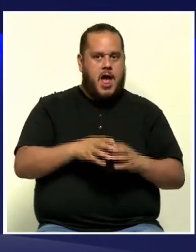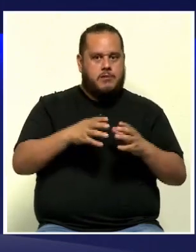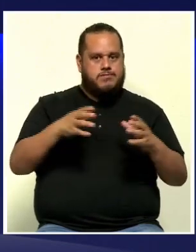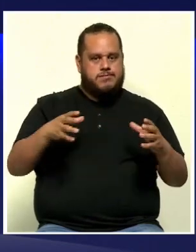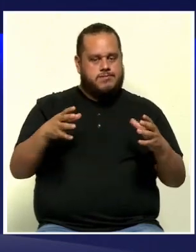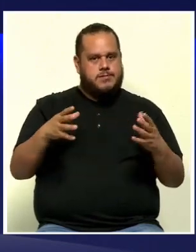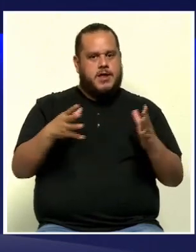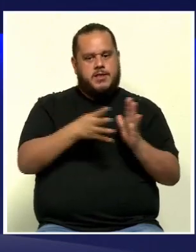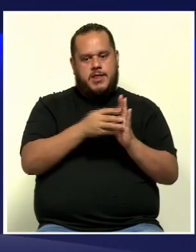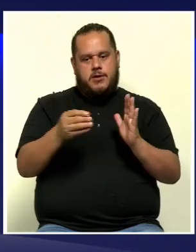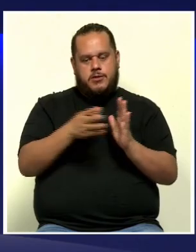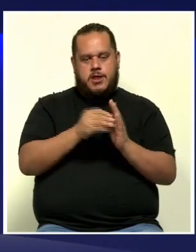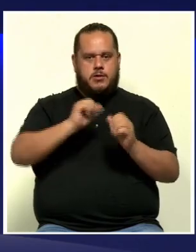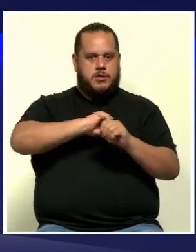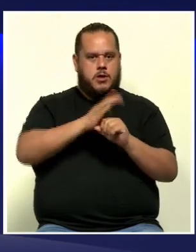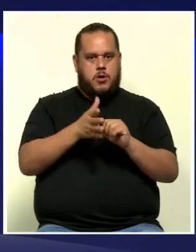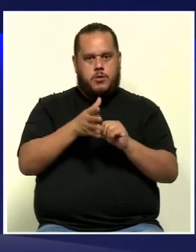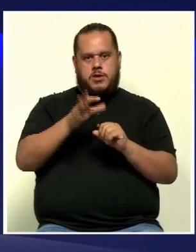por COVID-19.